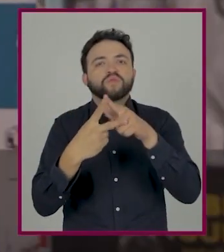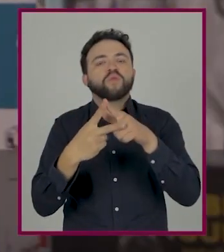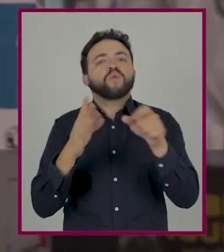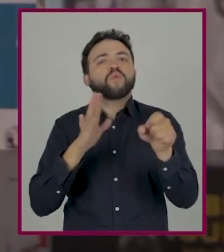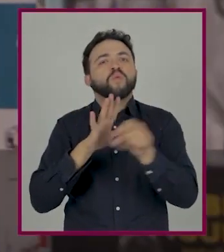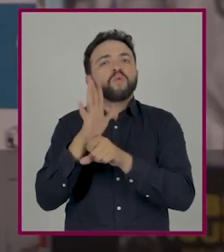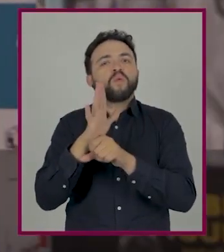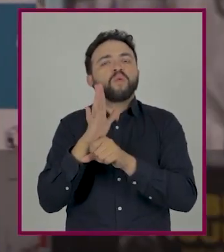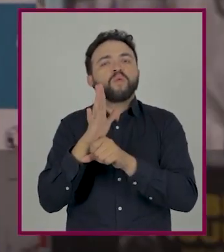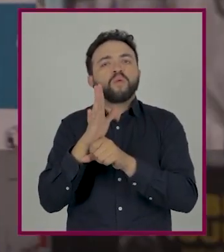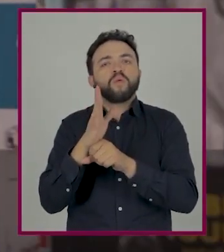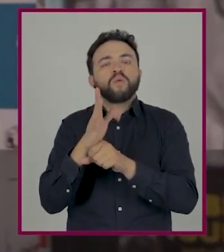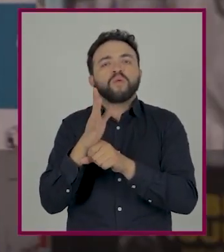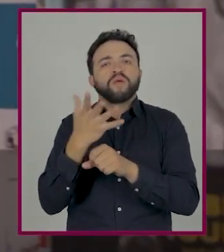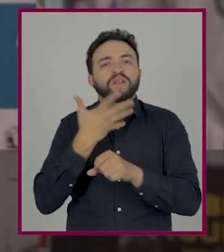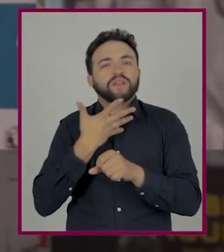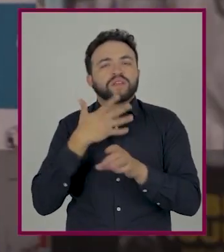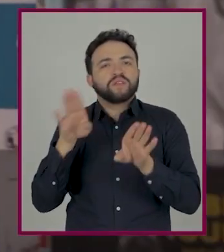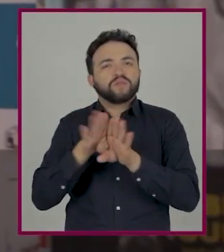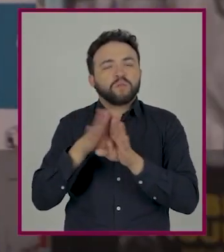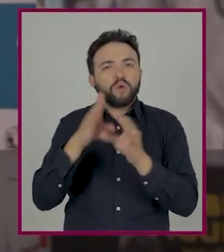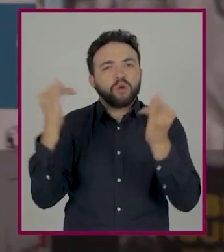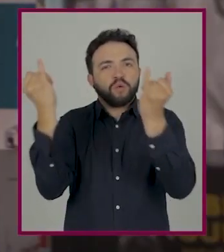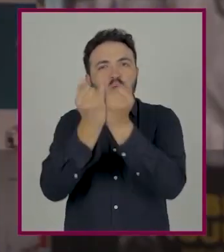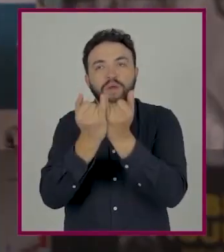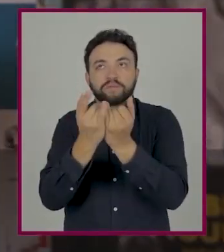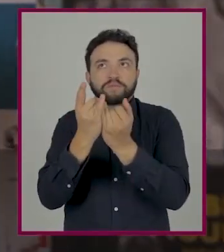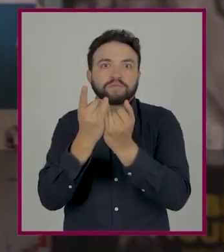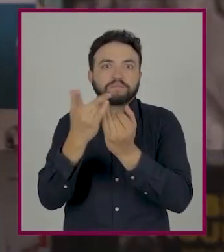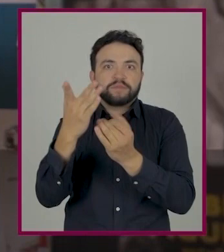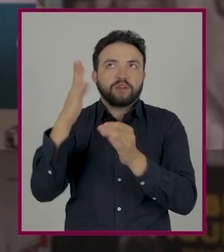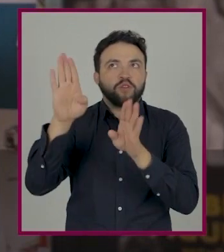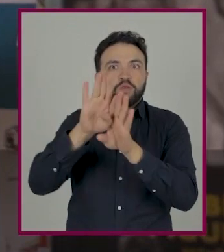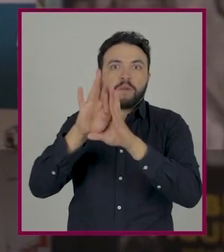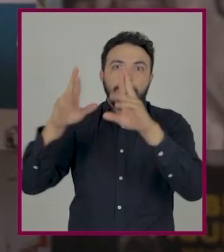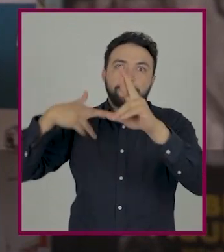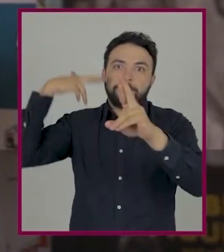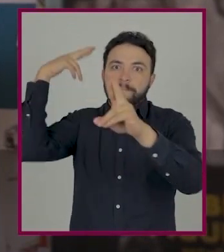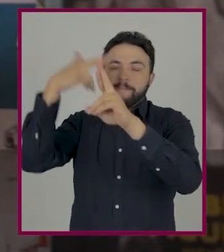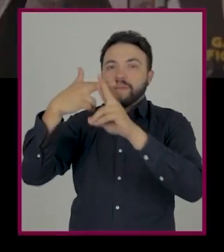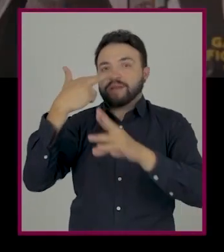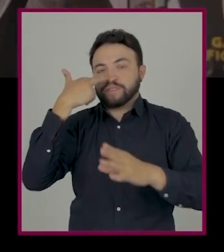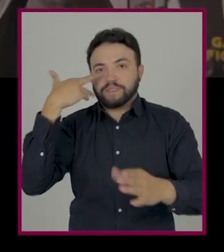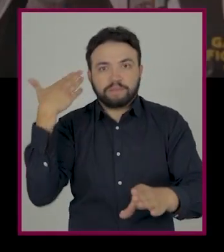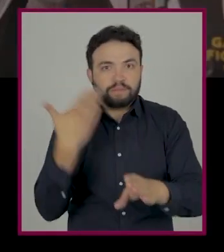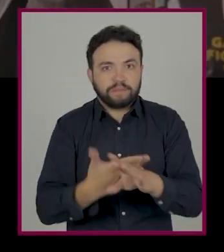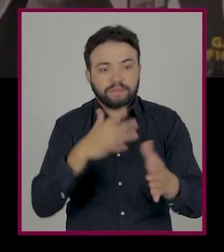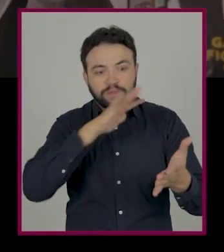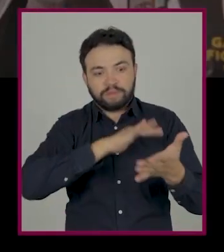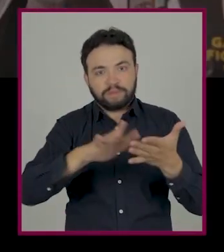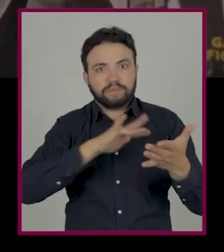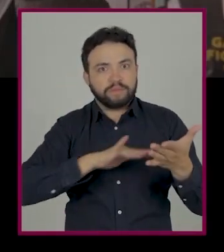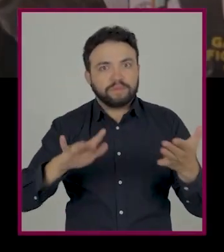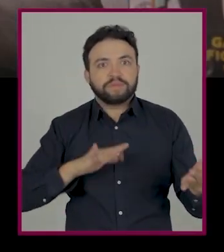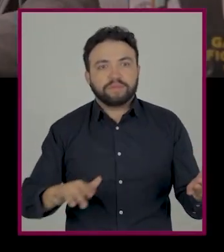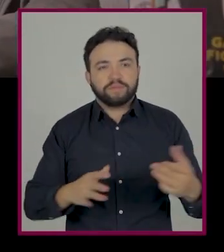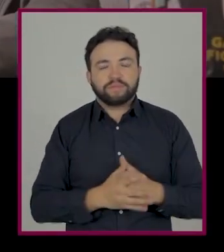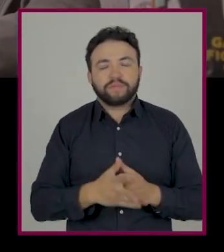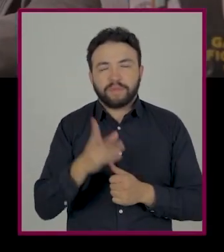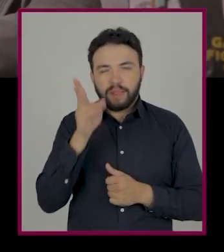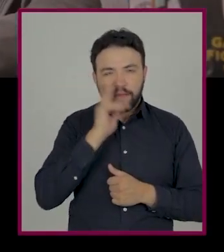común? Ser los máximos representantes de la literatura en su idioma. Muy bien, déjame ayudarte un